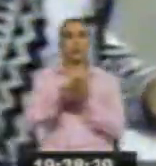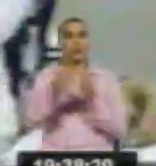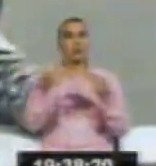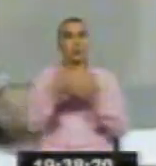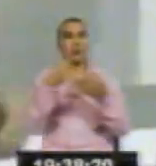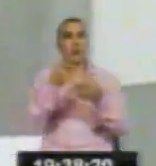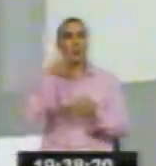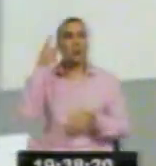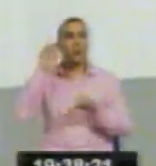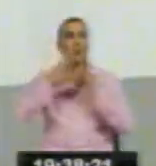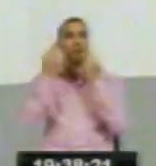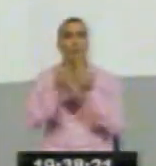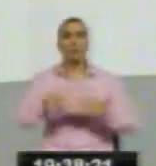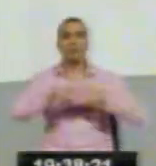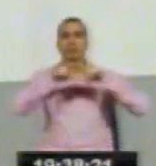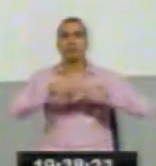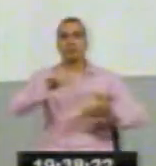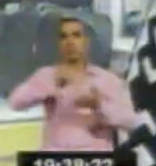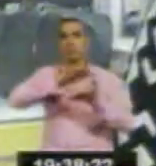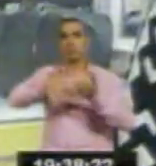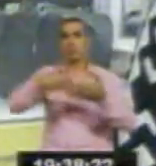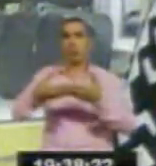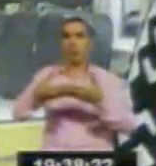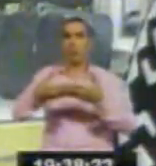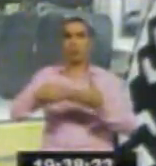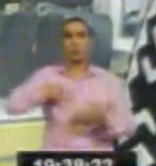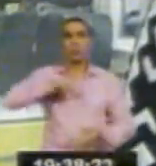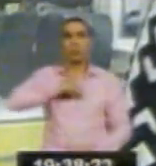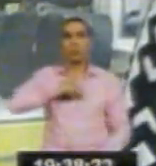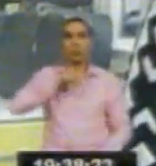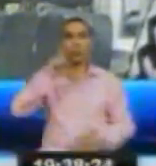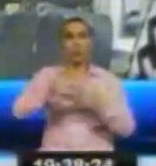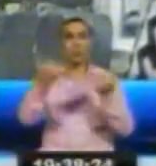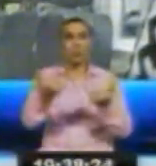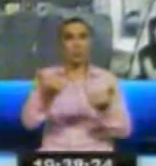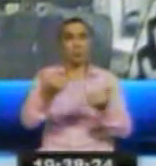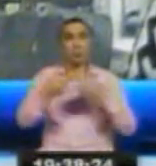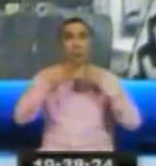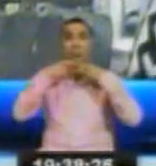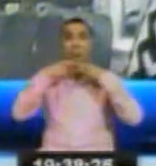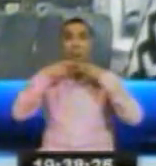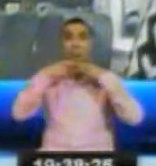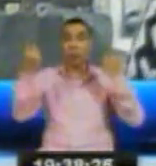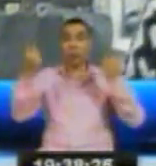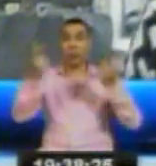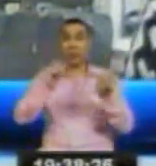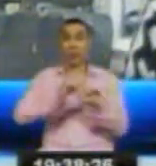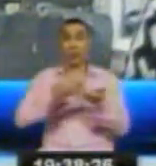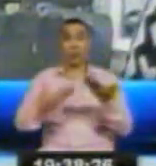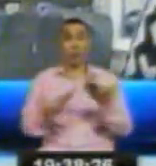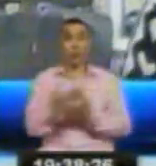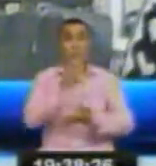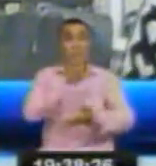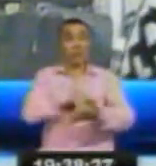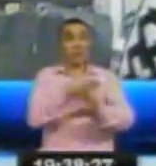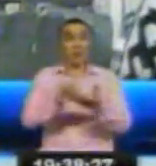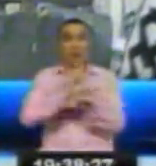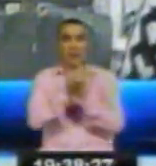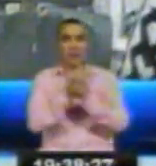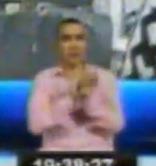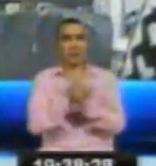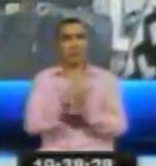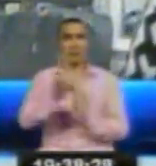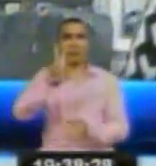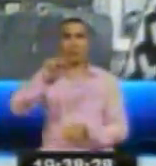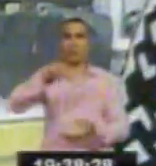de familia para revisar los contenidos. No hemos emitido hasta el día de hoy ninguna actualización curricular, porque el currículo